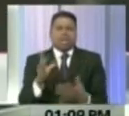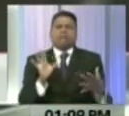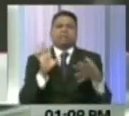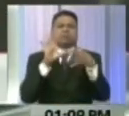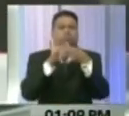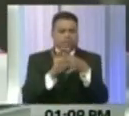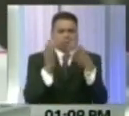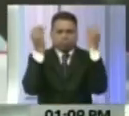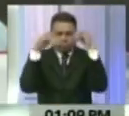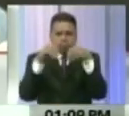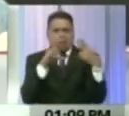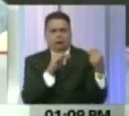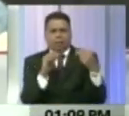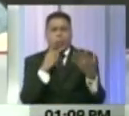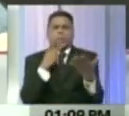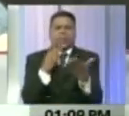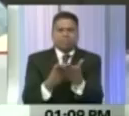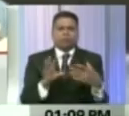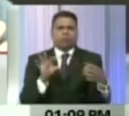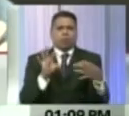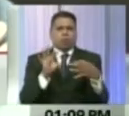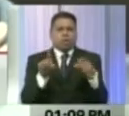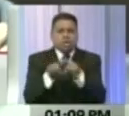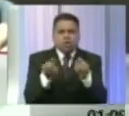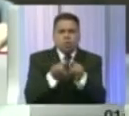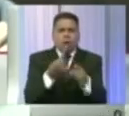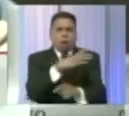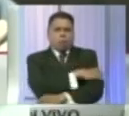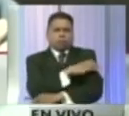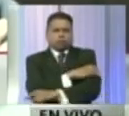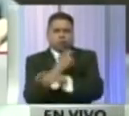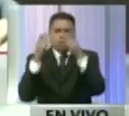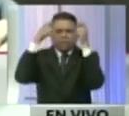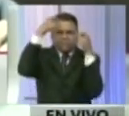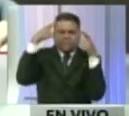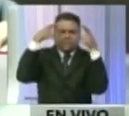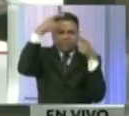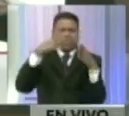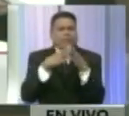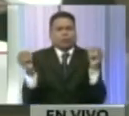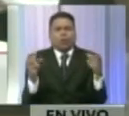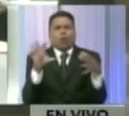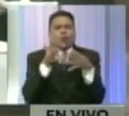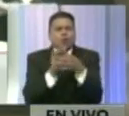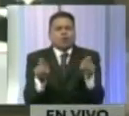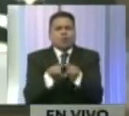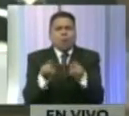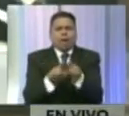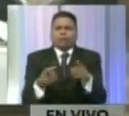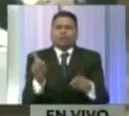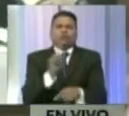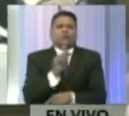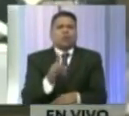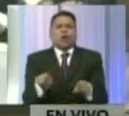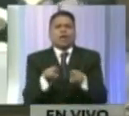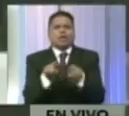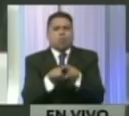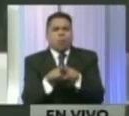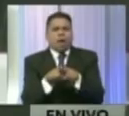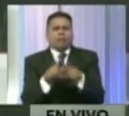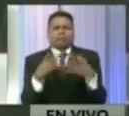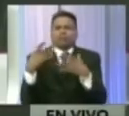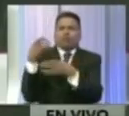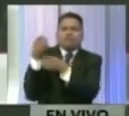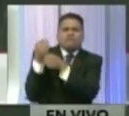en un planteamiento y que la gente vea que nosotros podemos entendernos para sacar el país de la crisis donde está. No es lo mismo.